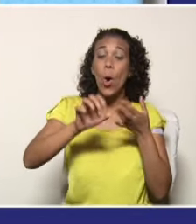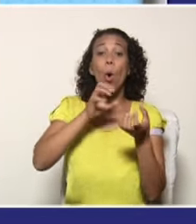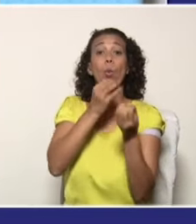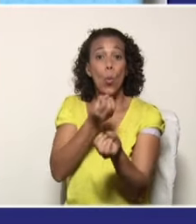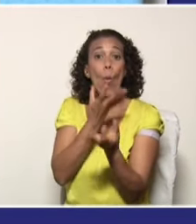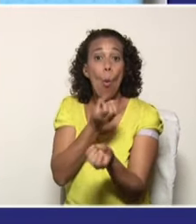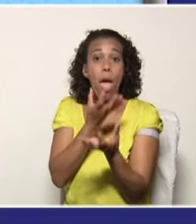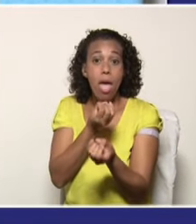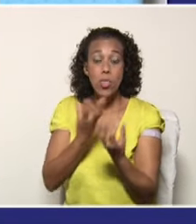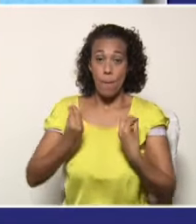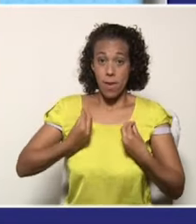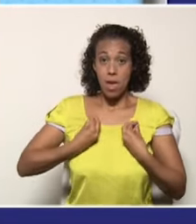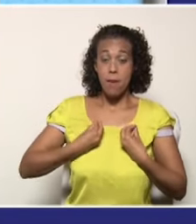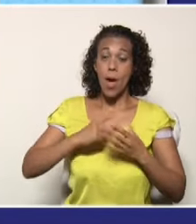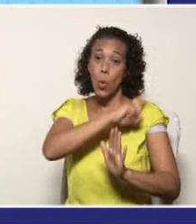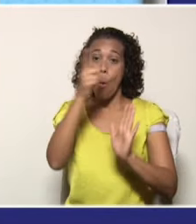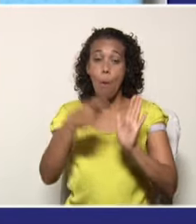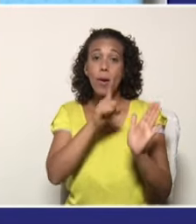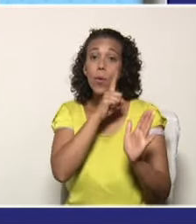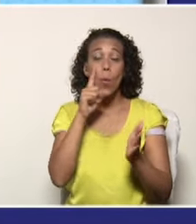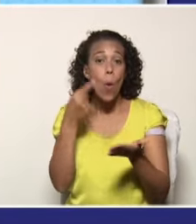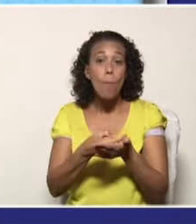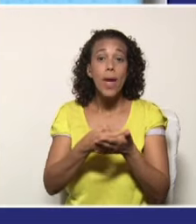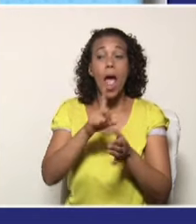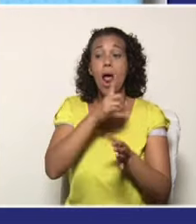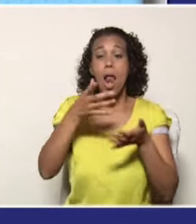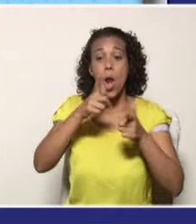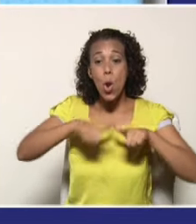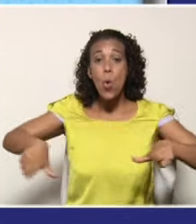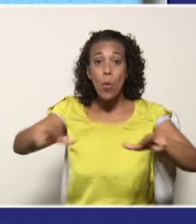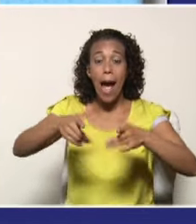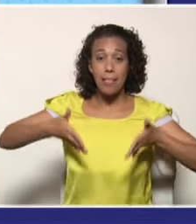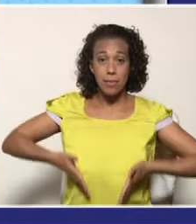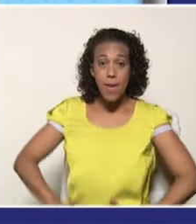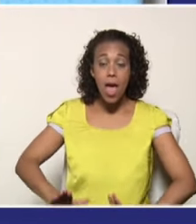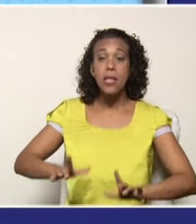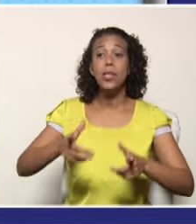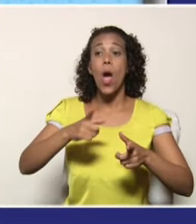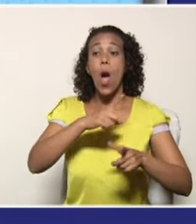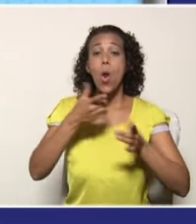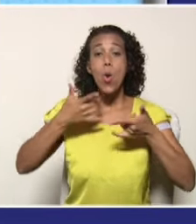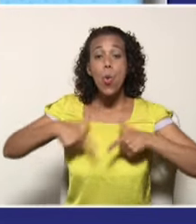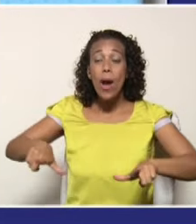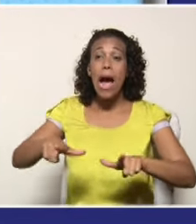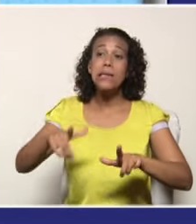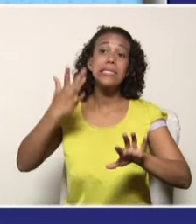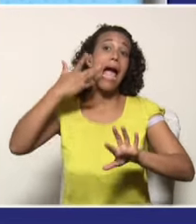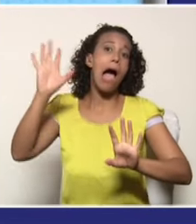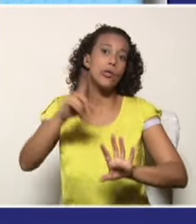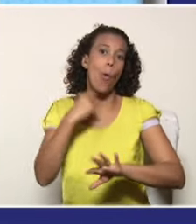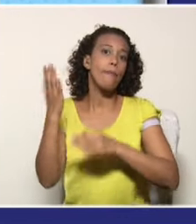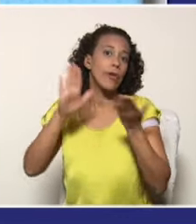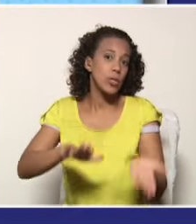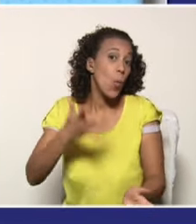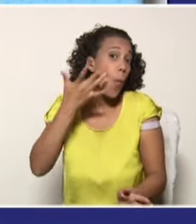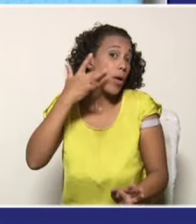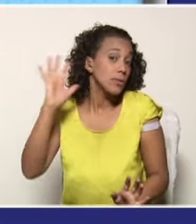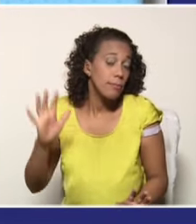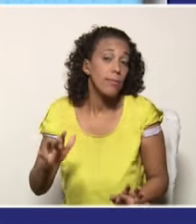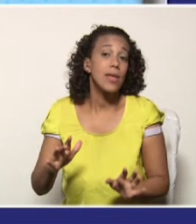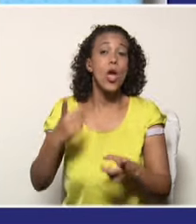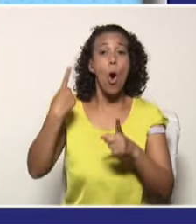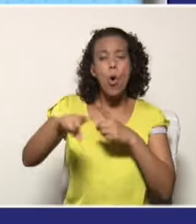los datos que son el nombre completo, lugar y fecha de nacimiento, lugar y fecha de muerte, si es el caso, y qué otras actividades